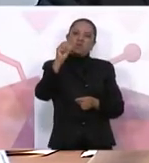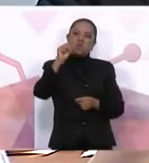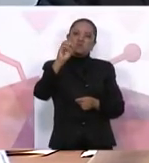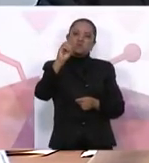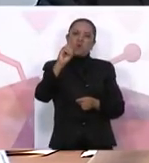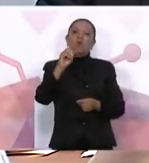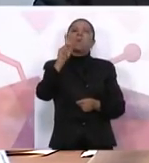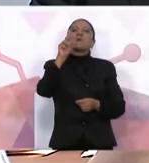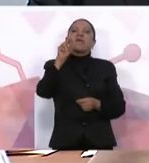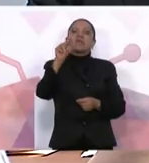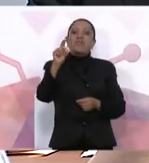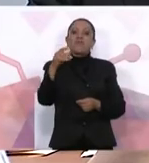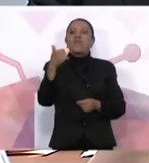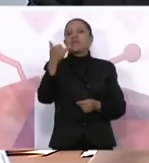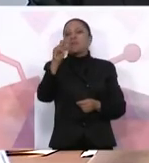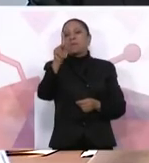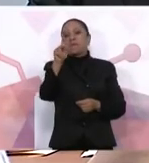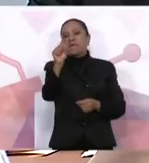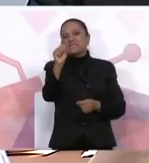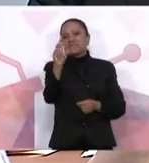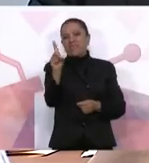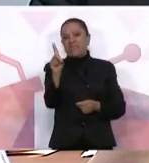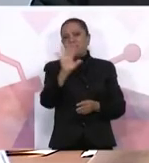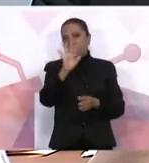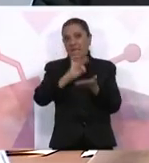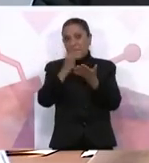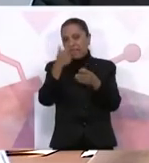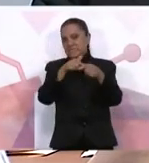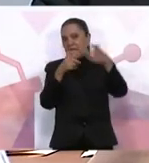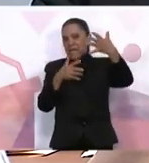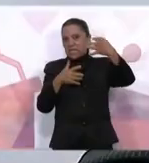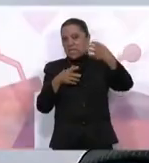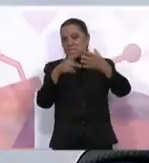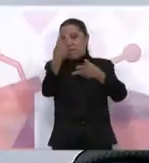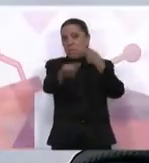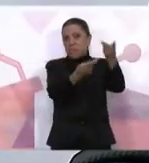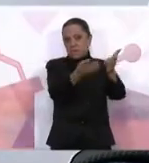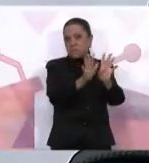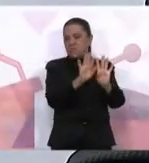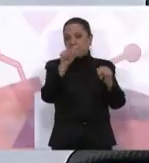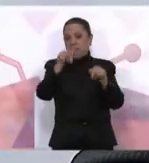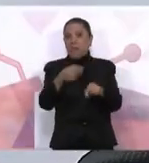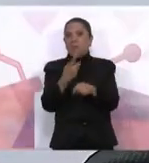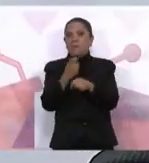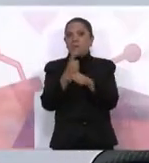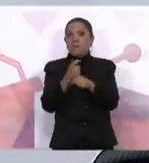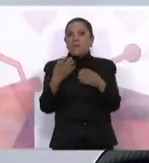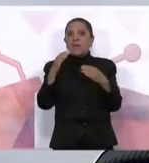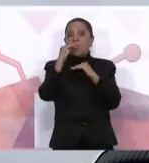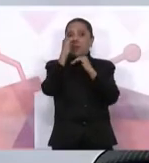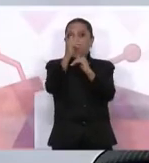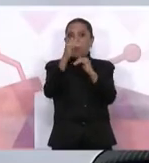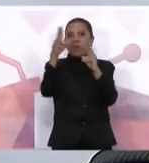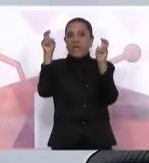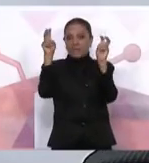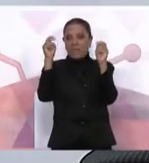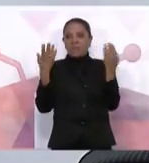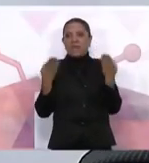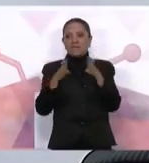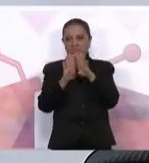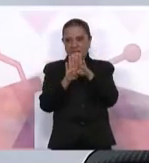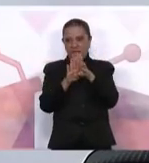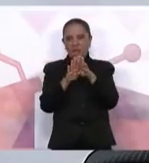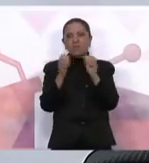en esta que ha sido la quinta pregunta y cerramos este primer bloque temático con el tema de desarrollo social